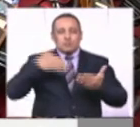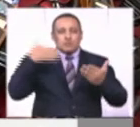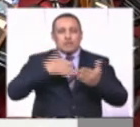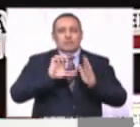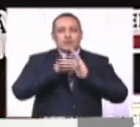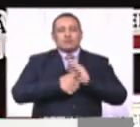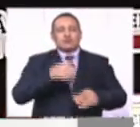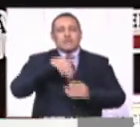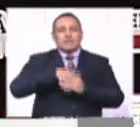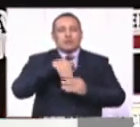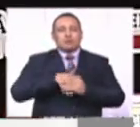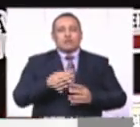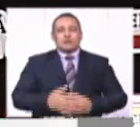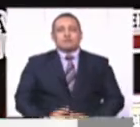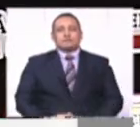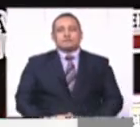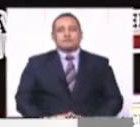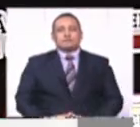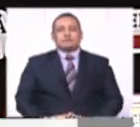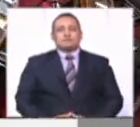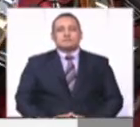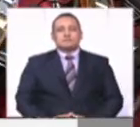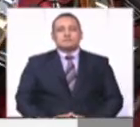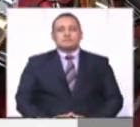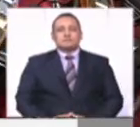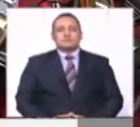su asistencia para proceder a